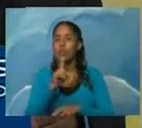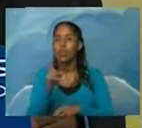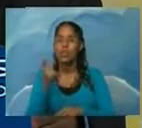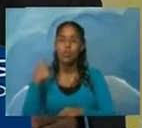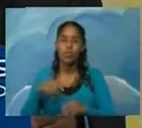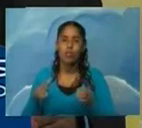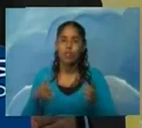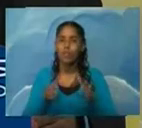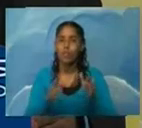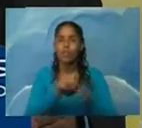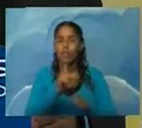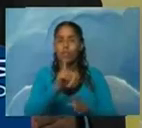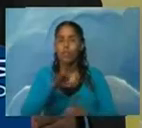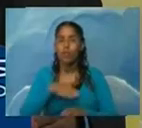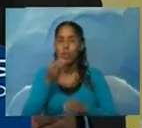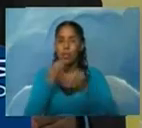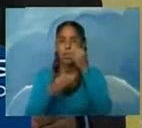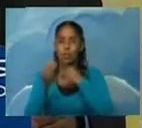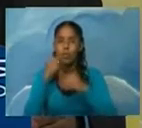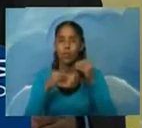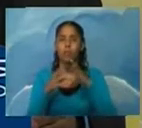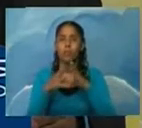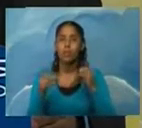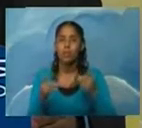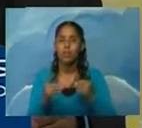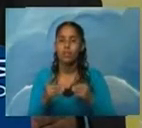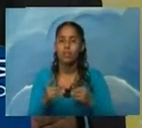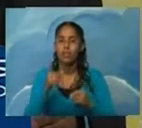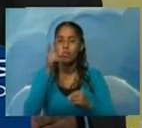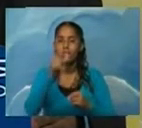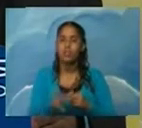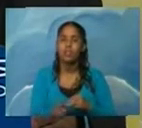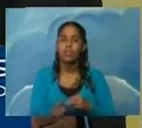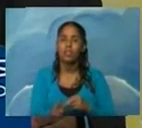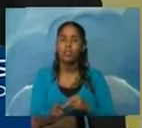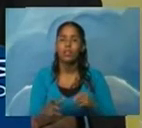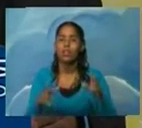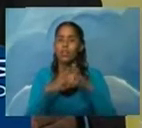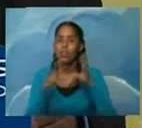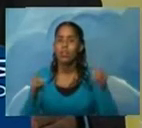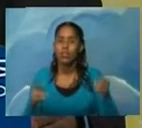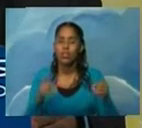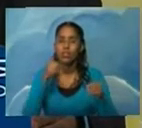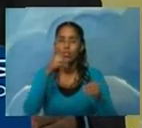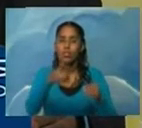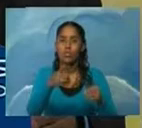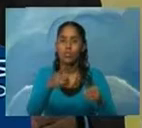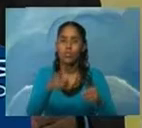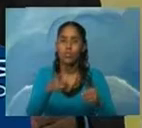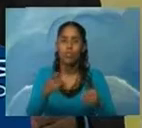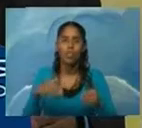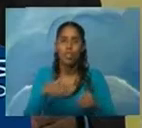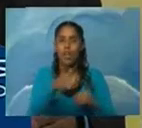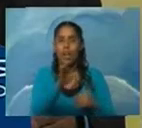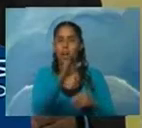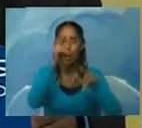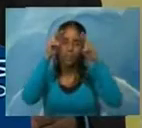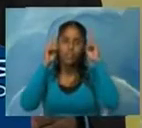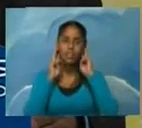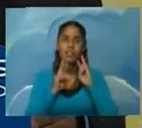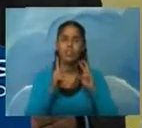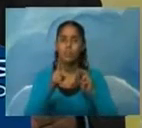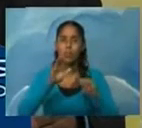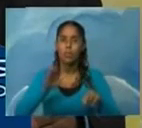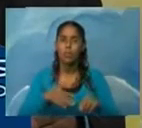escama, no comeréis. Inmundo será. Toda ave limpia podréis comer. Y